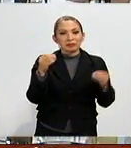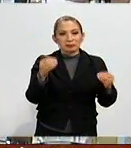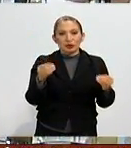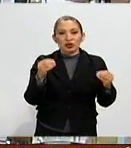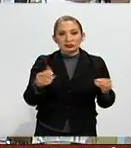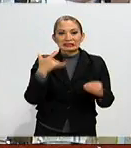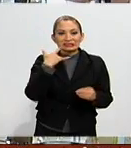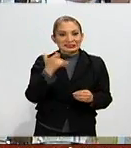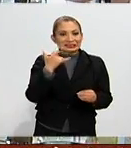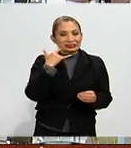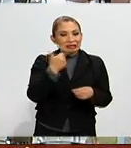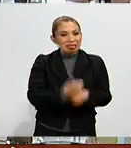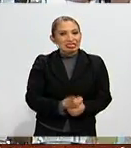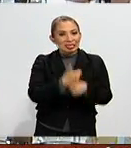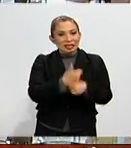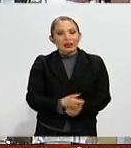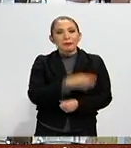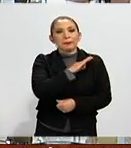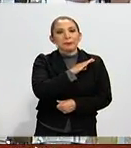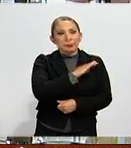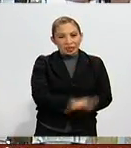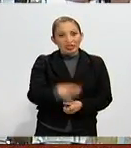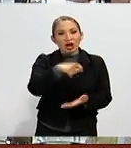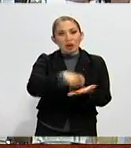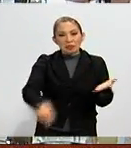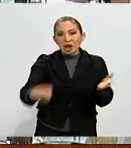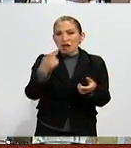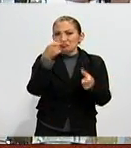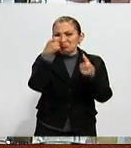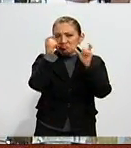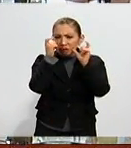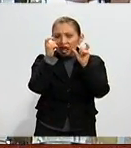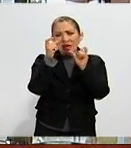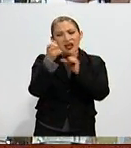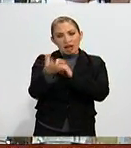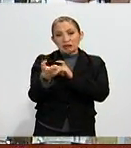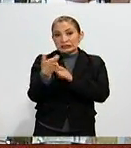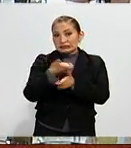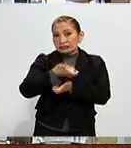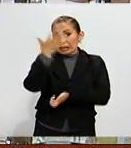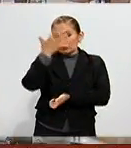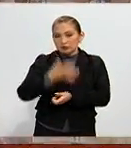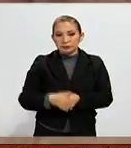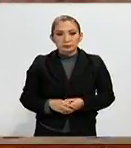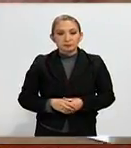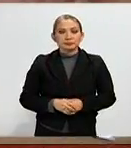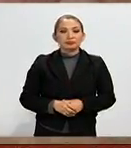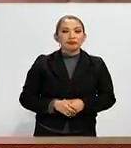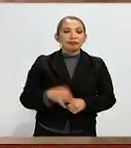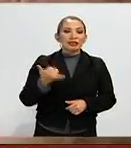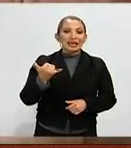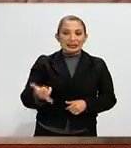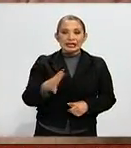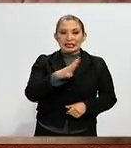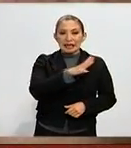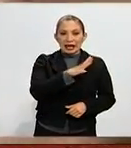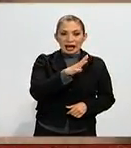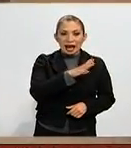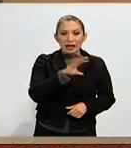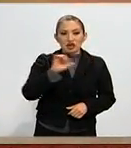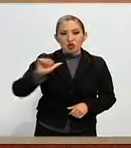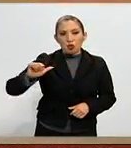muchos esfuerzos y sacrificios pueden comprar un par de anteojos. Son caros. Y